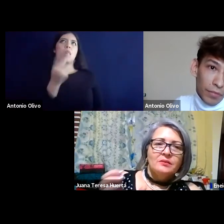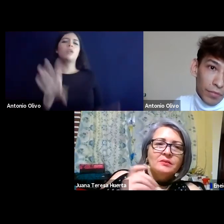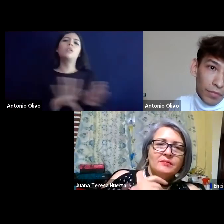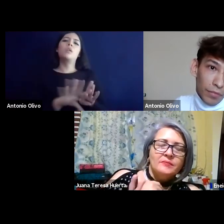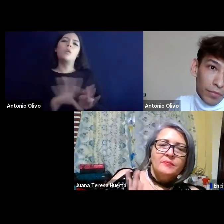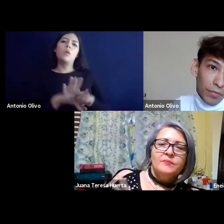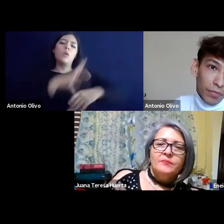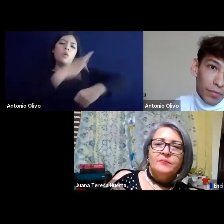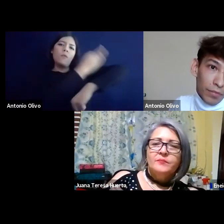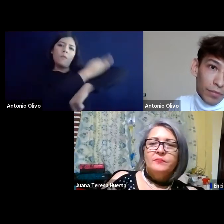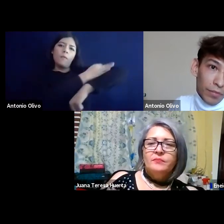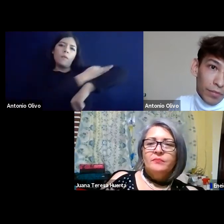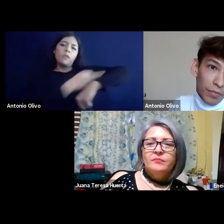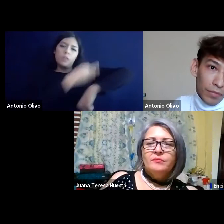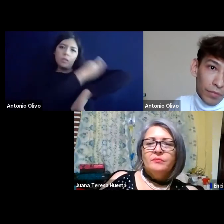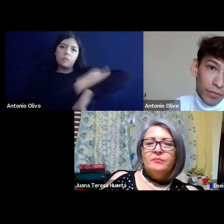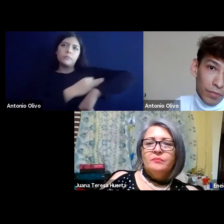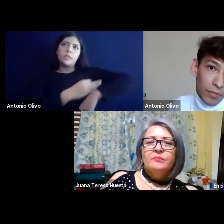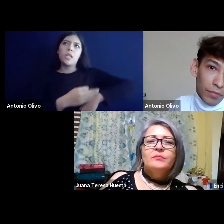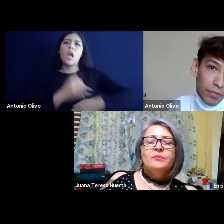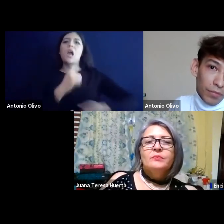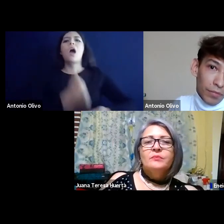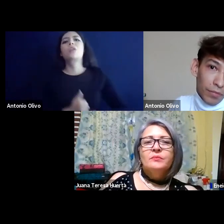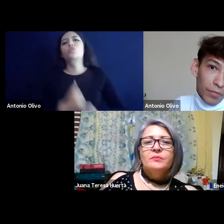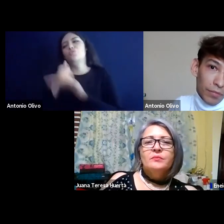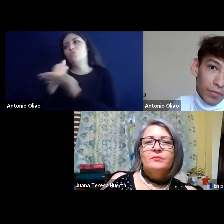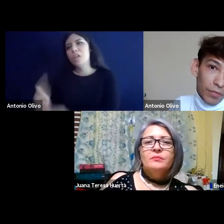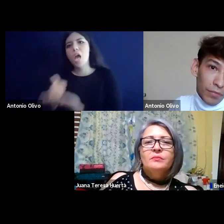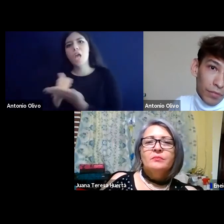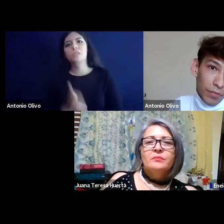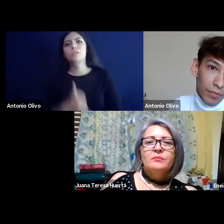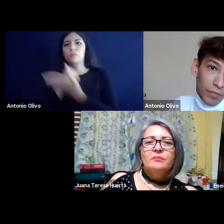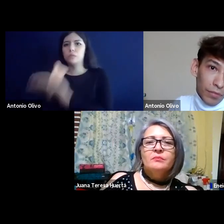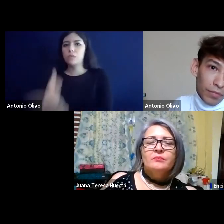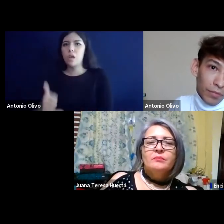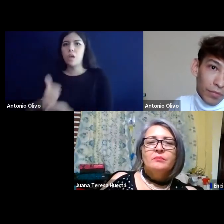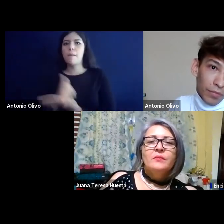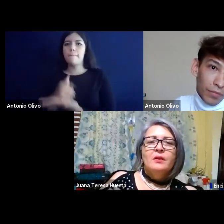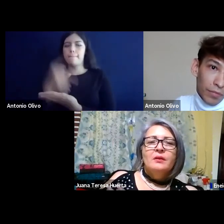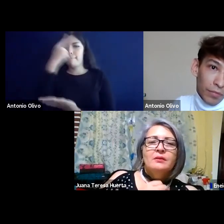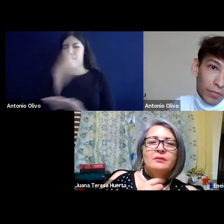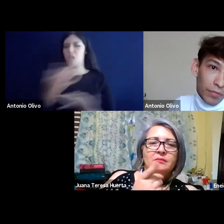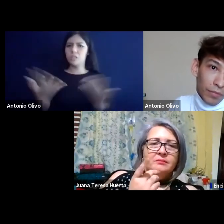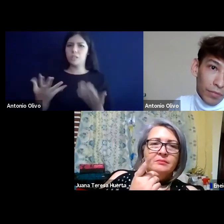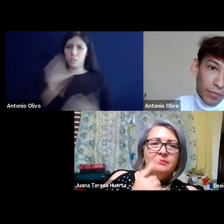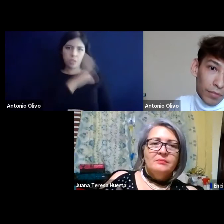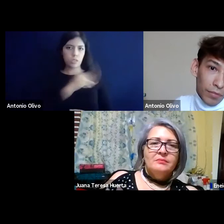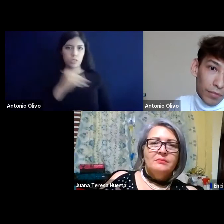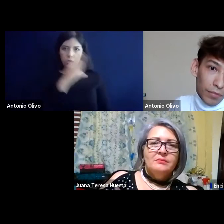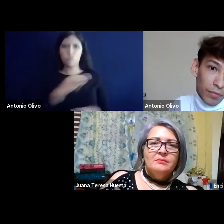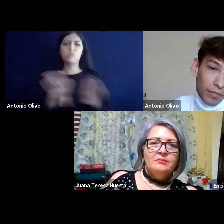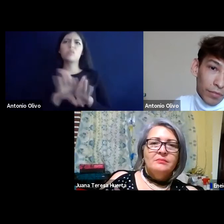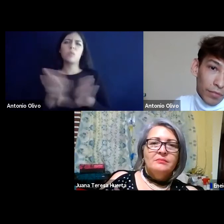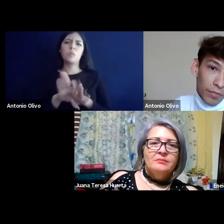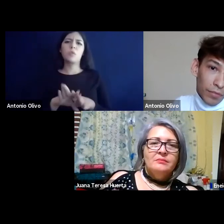sirvió como detonador o como freno para lograr la autodeterminación. Ah, ok. Entonces ahí está esa pregunta.